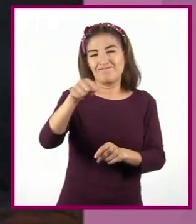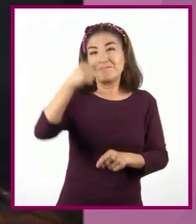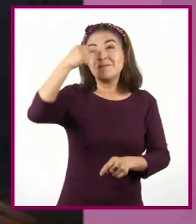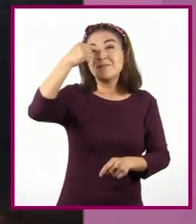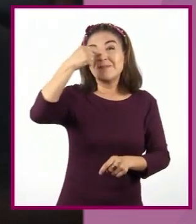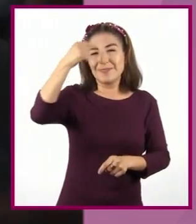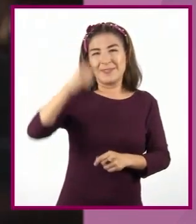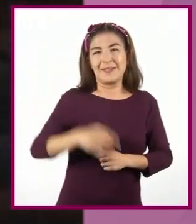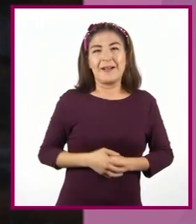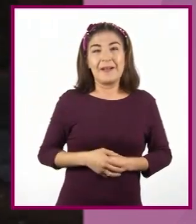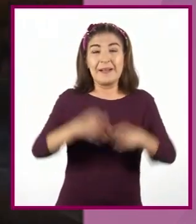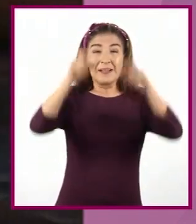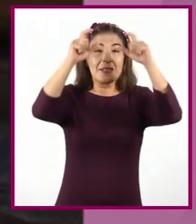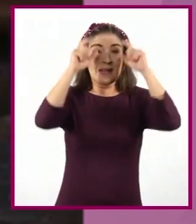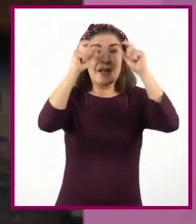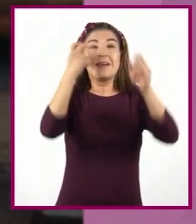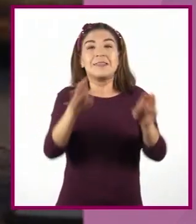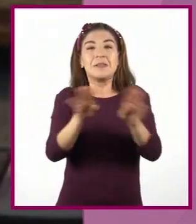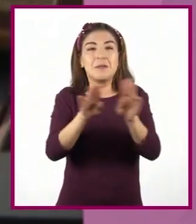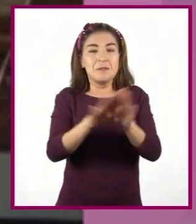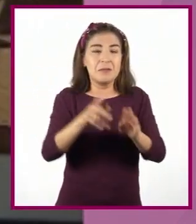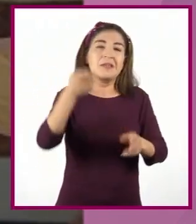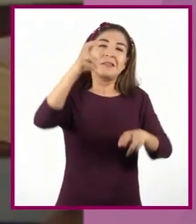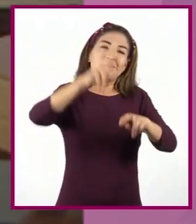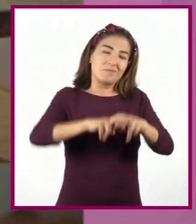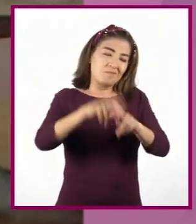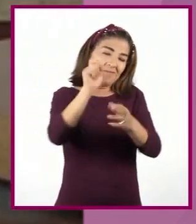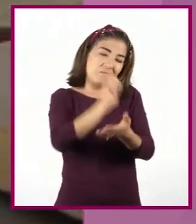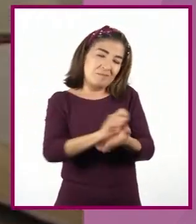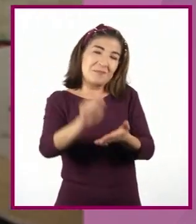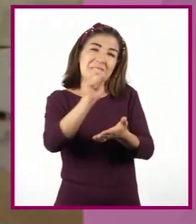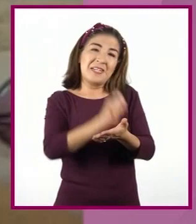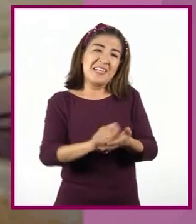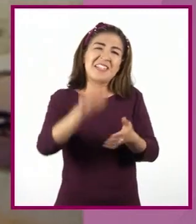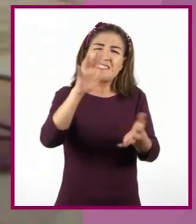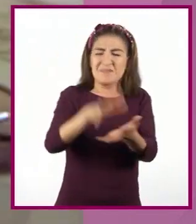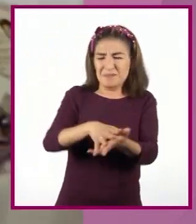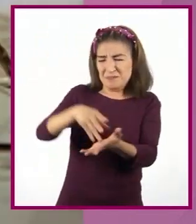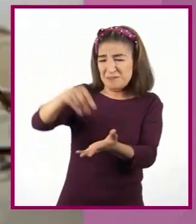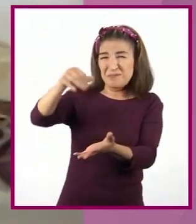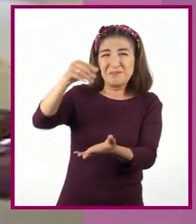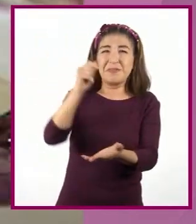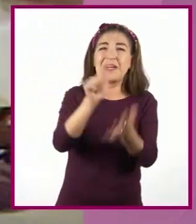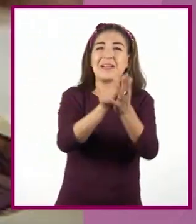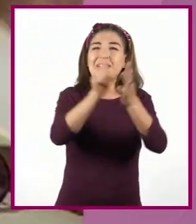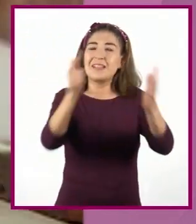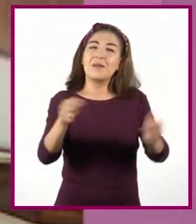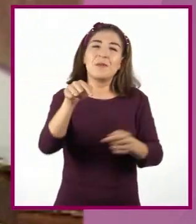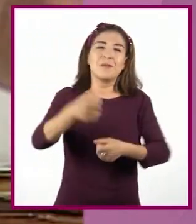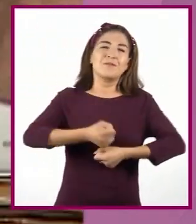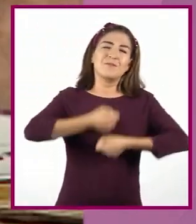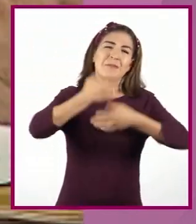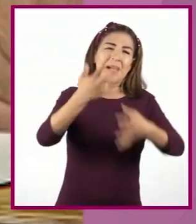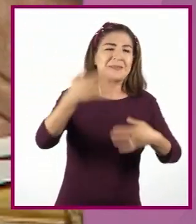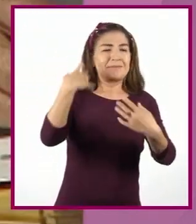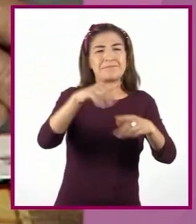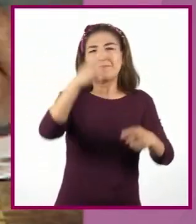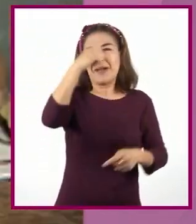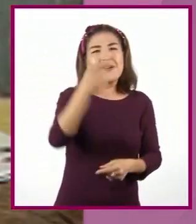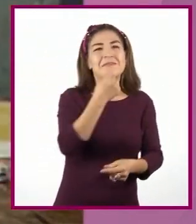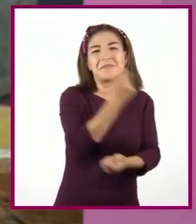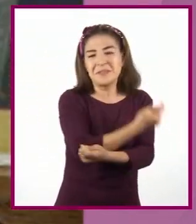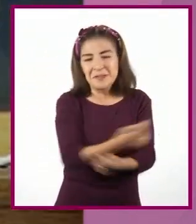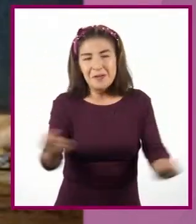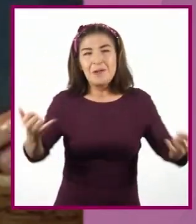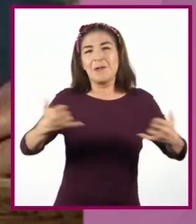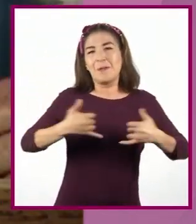nariz y estaba detrás de un mostrador bajito lleno de polvosos libros de cuentos de todas las edades y de